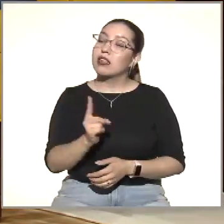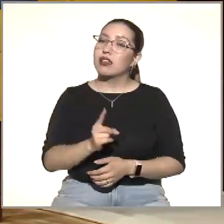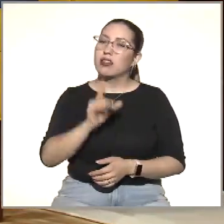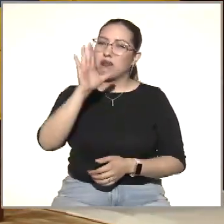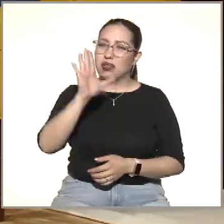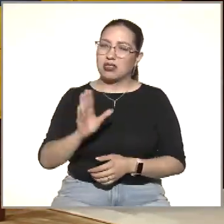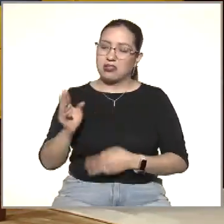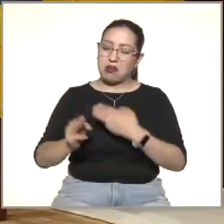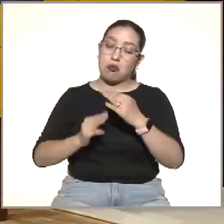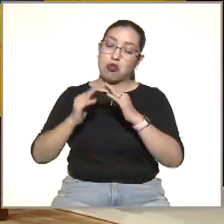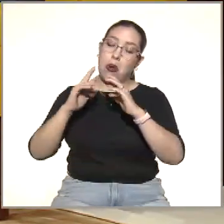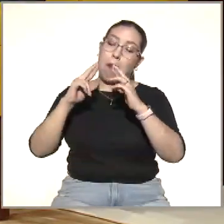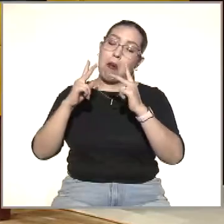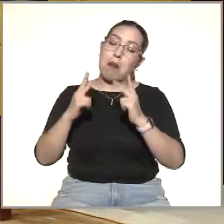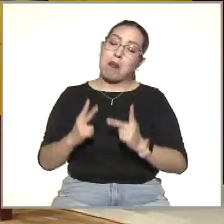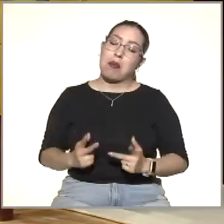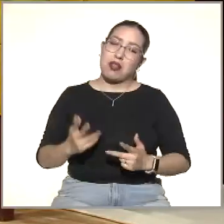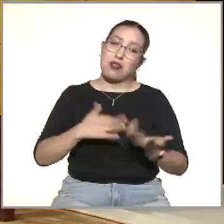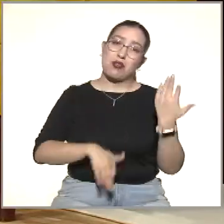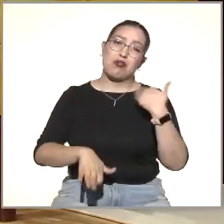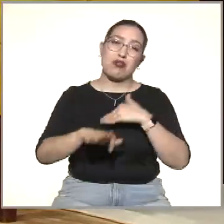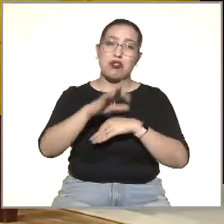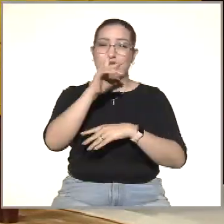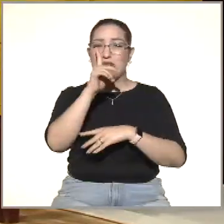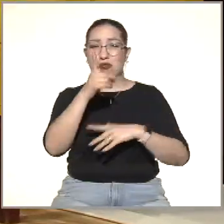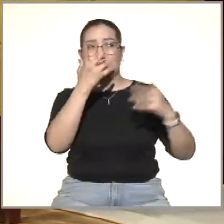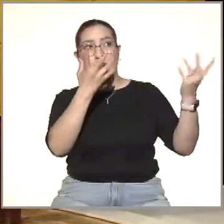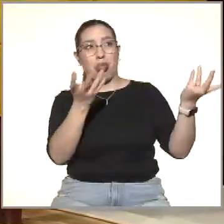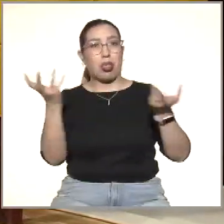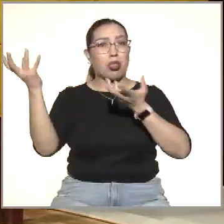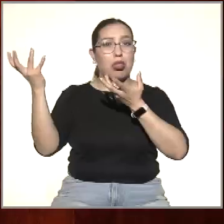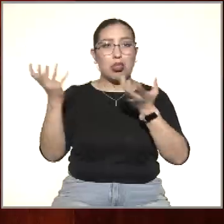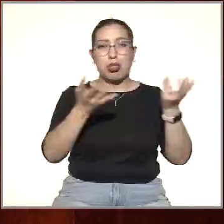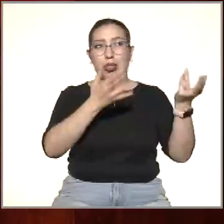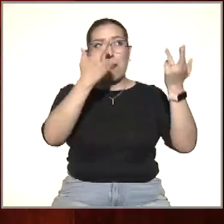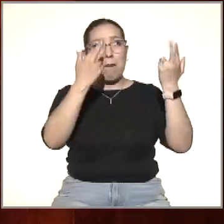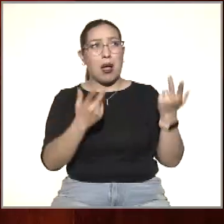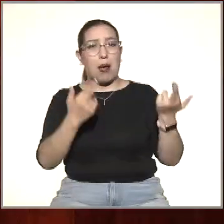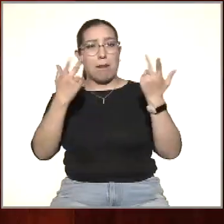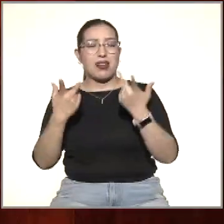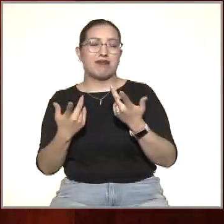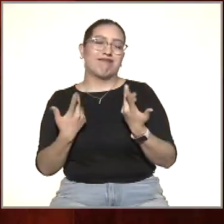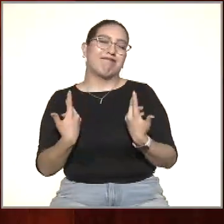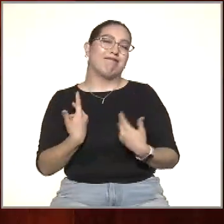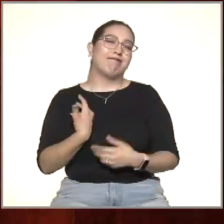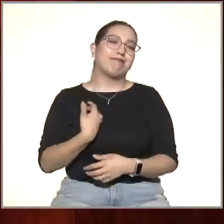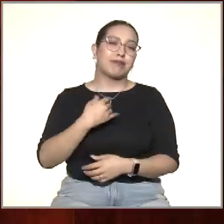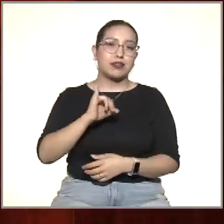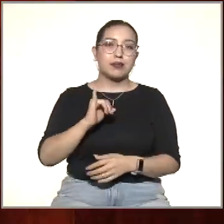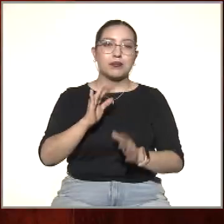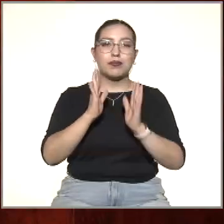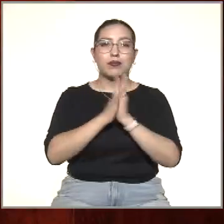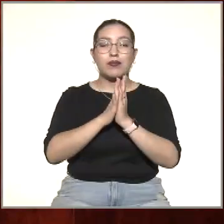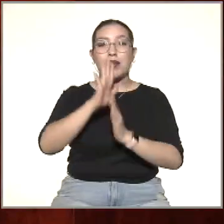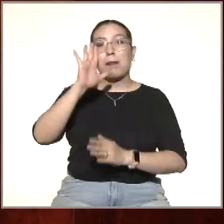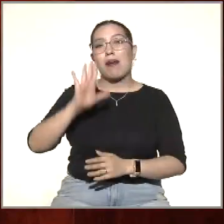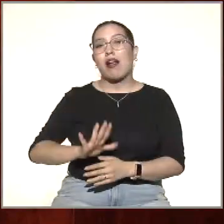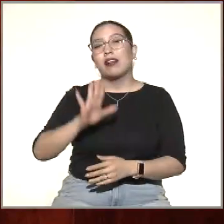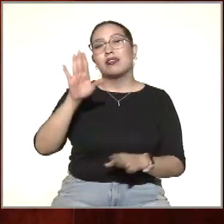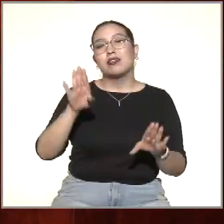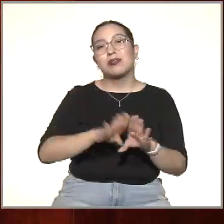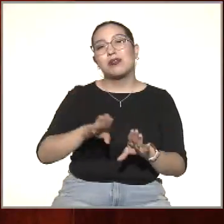caer el mundo, aquí se va a caer todas las lámparas y va a ser una cosa terrible. ¿Cómo le damos estas connotaciones incluso mágicas? De poder,